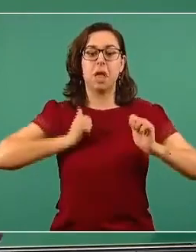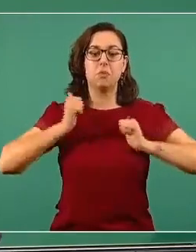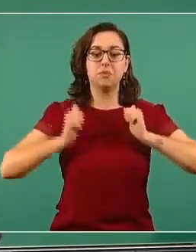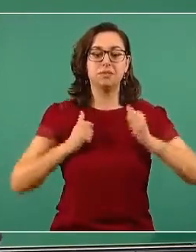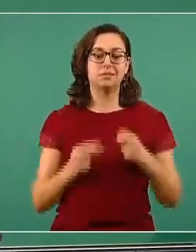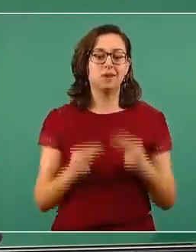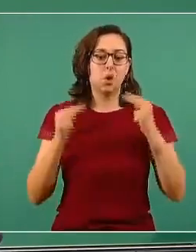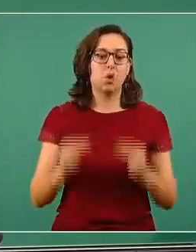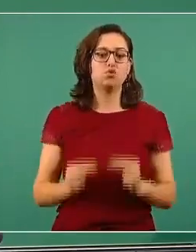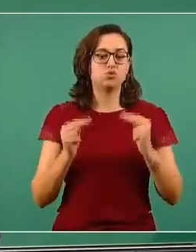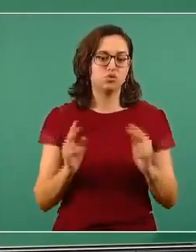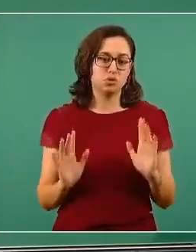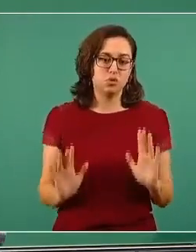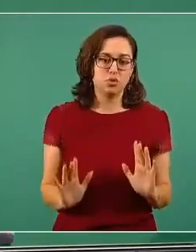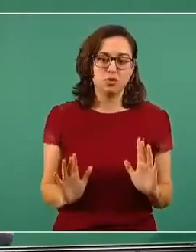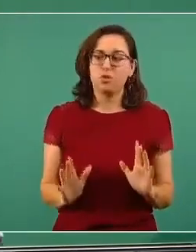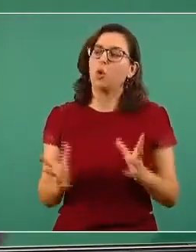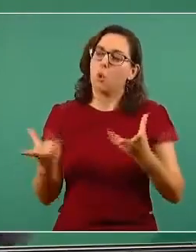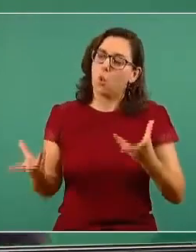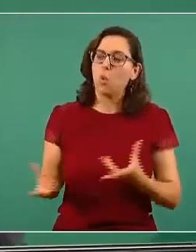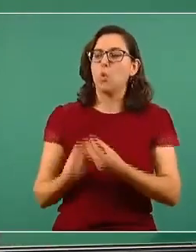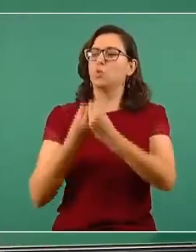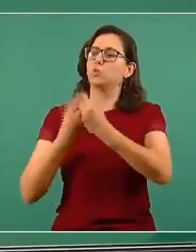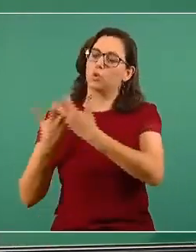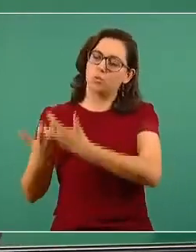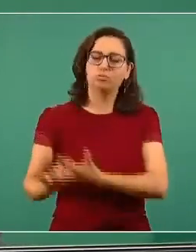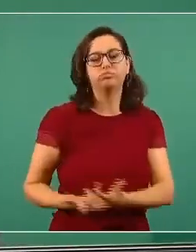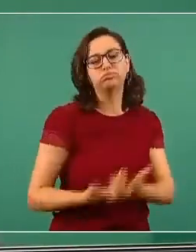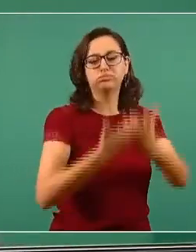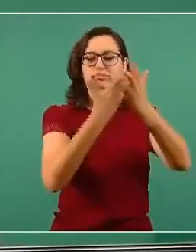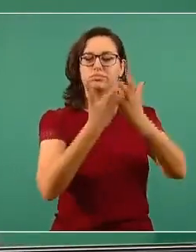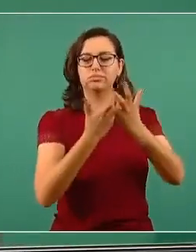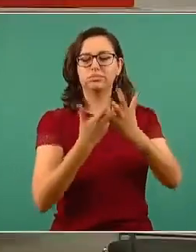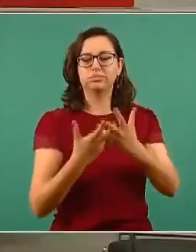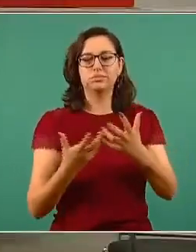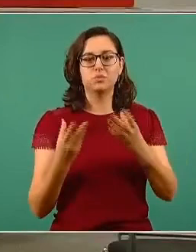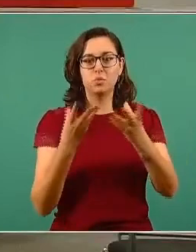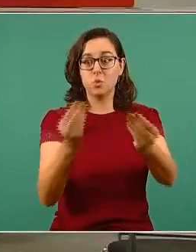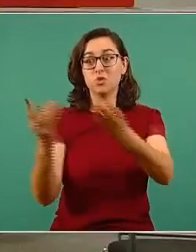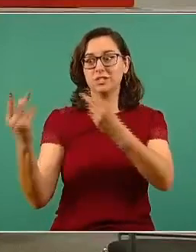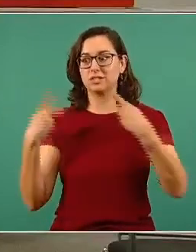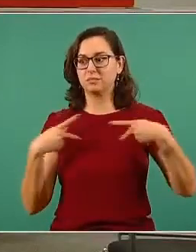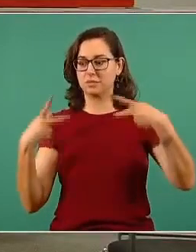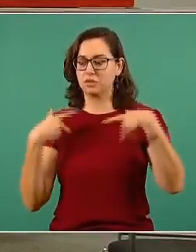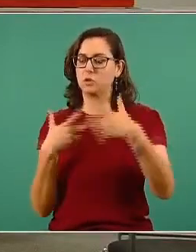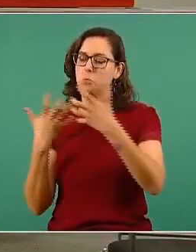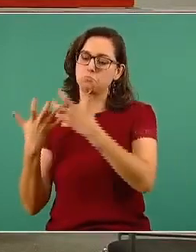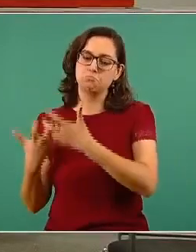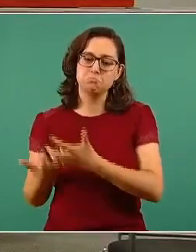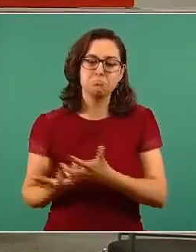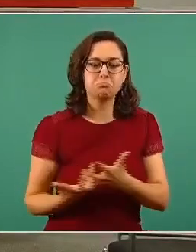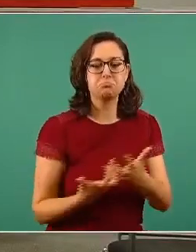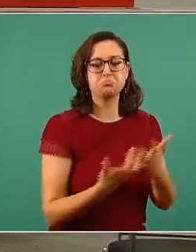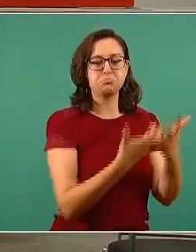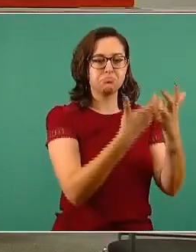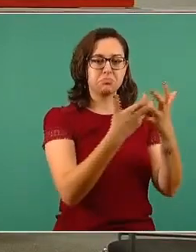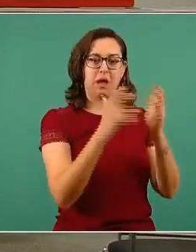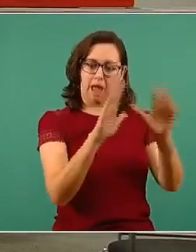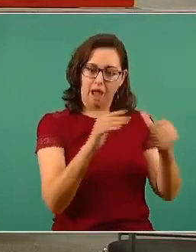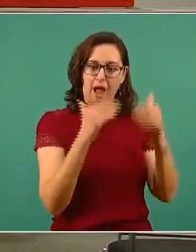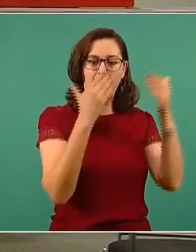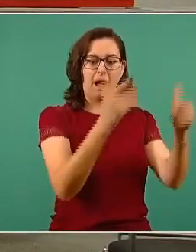estos tours o recorridos o caravanas para llevarse a las personas trabajadoras, por